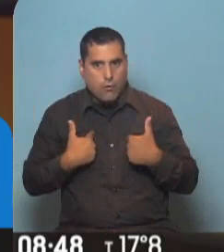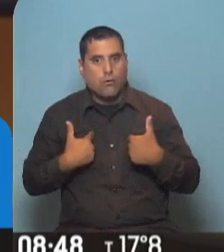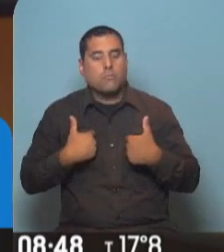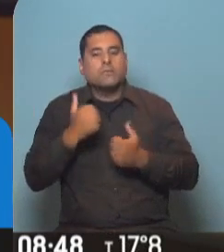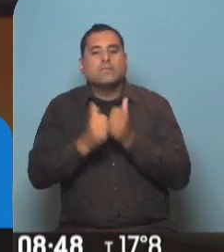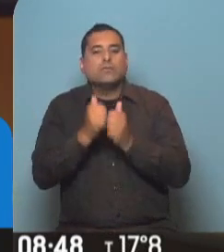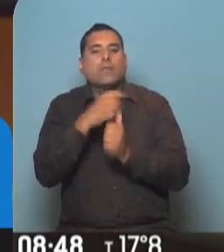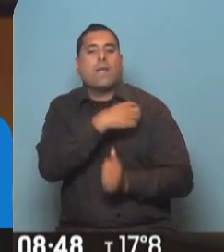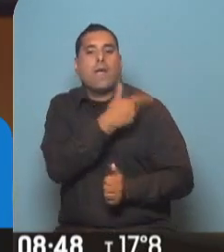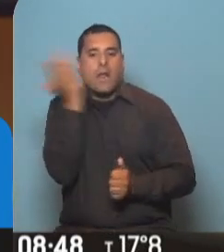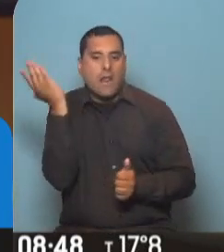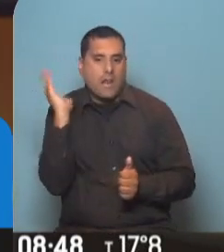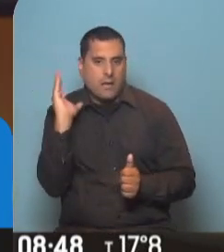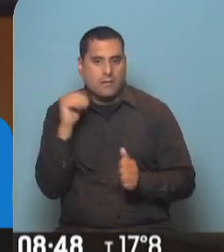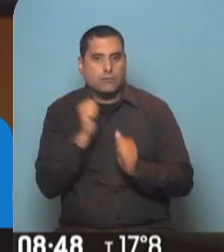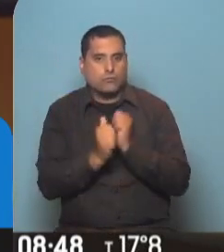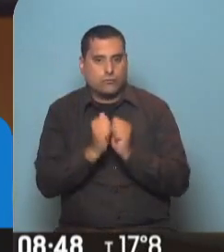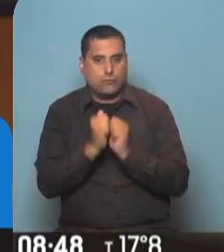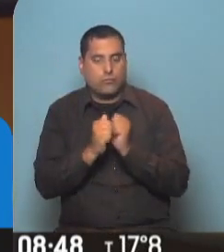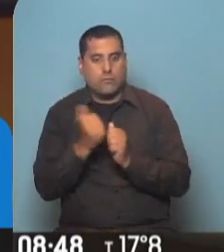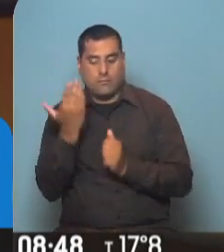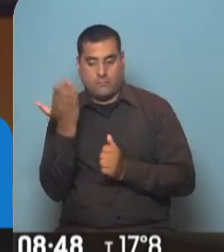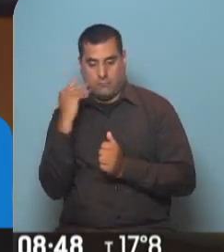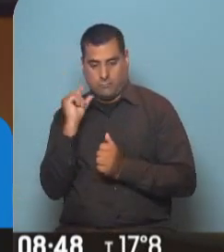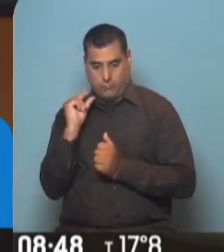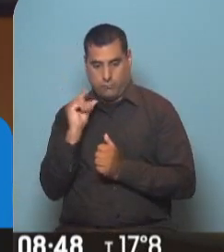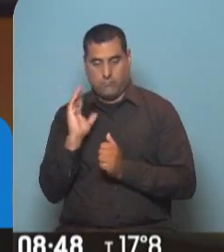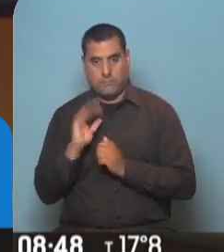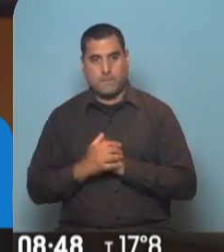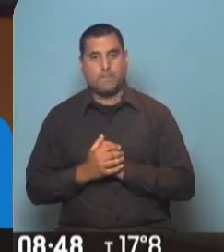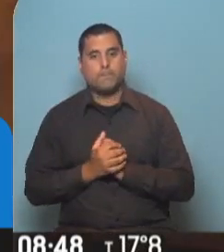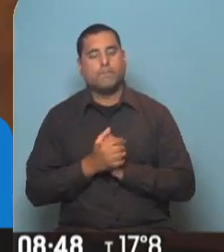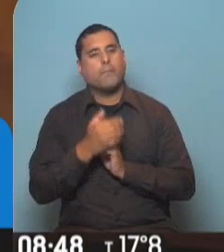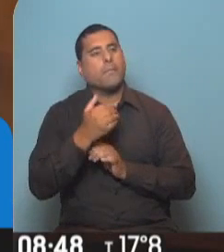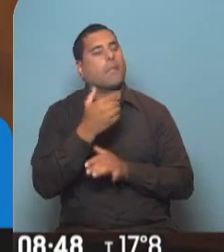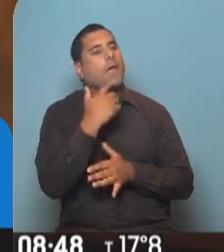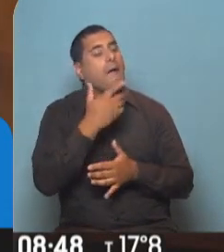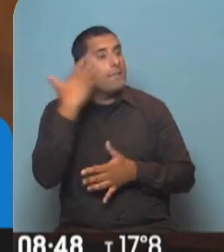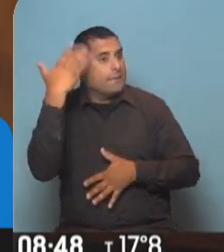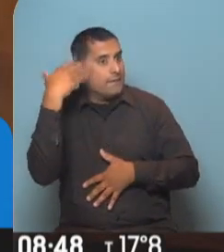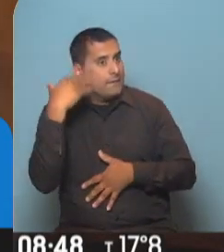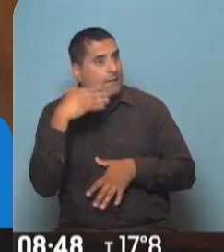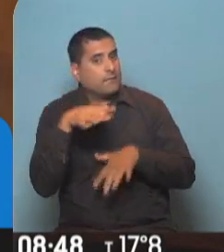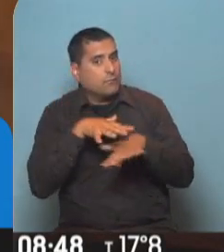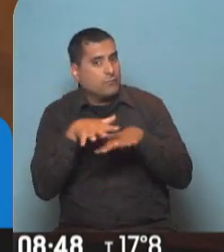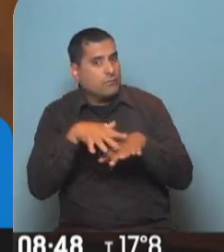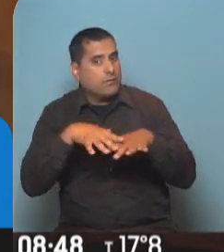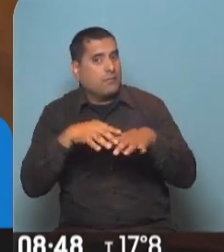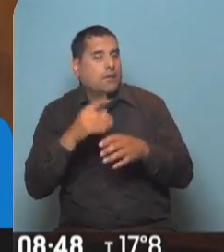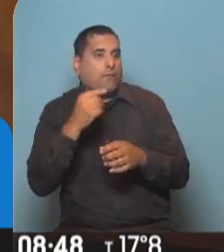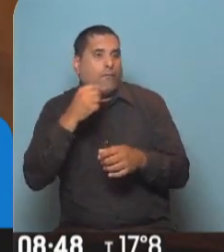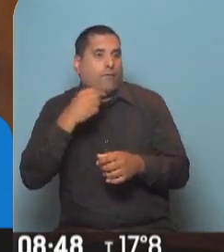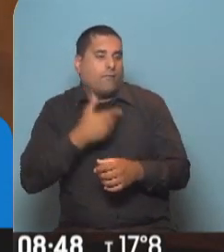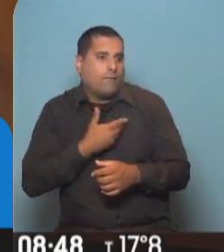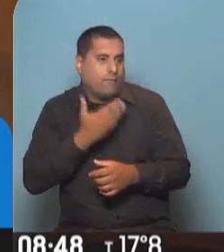en general y en particular la historia del pasado reciente antes sucedido han hecho fuertes y antes de que apareciera a freud y con